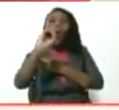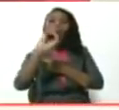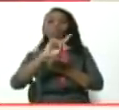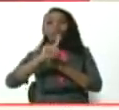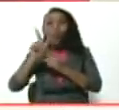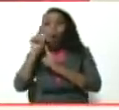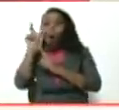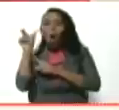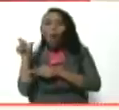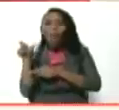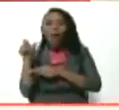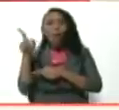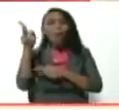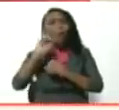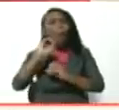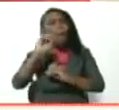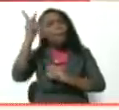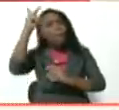Lucio Gutiérrez, o en Perú,